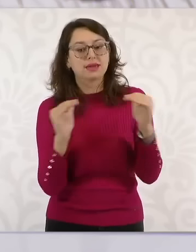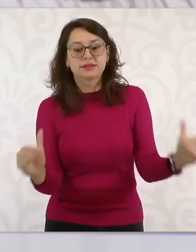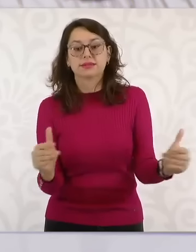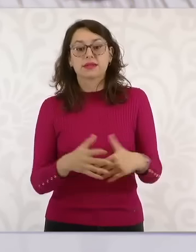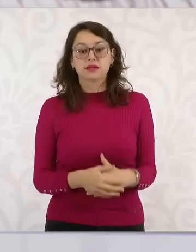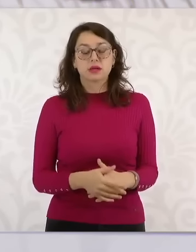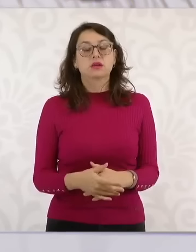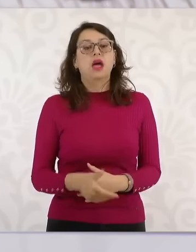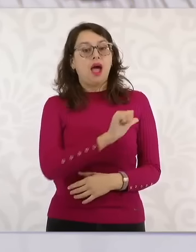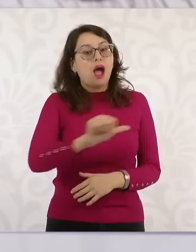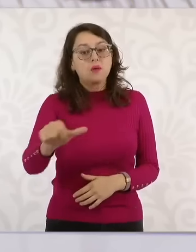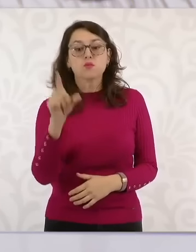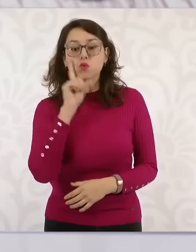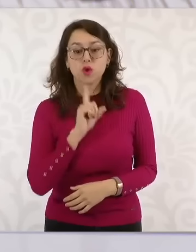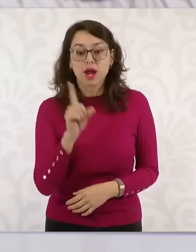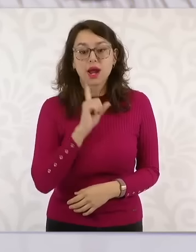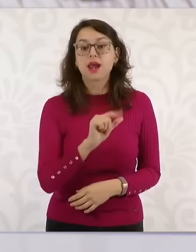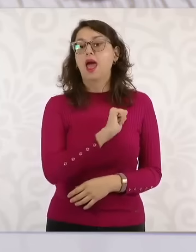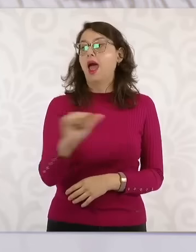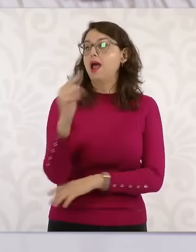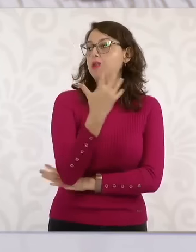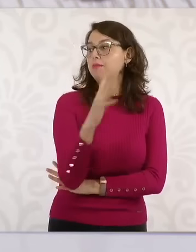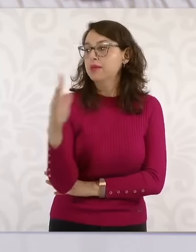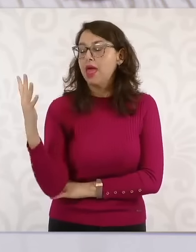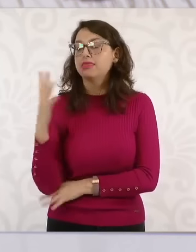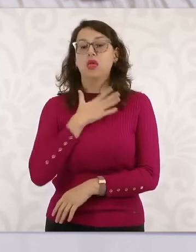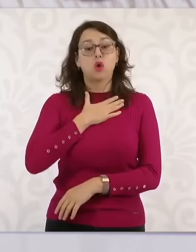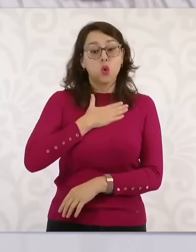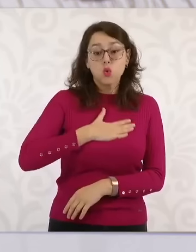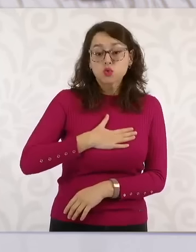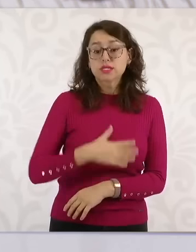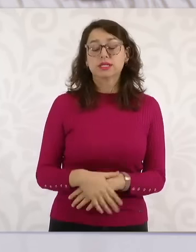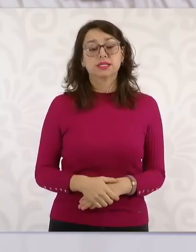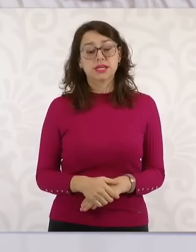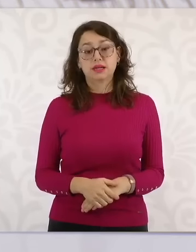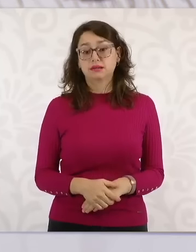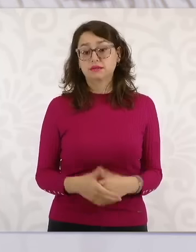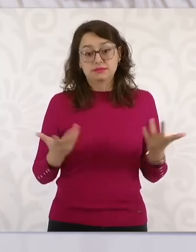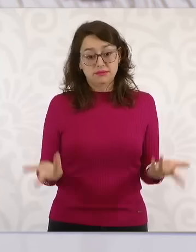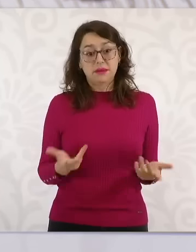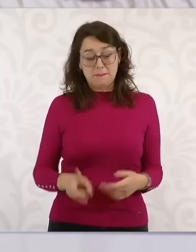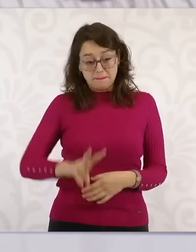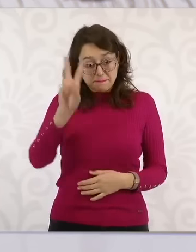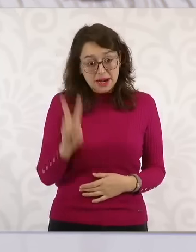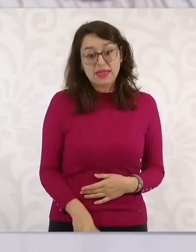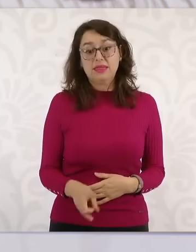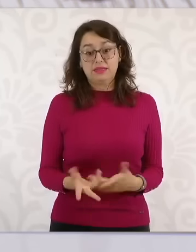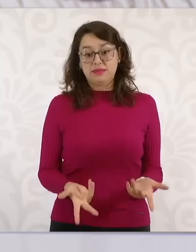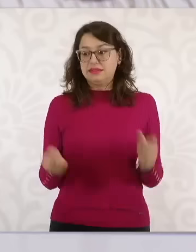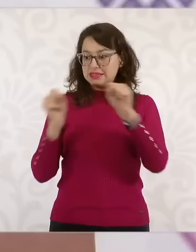justicia para las mujeres, la justicia ambiental y la justicia, un verdadero sistema de